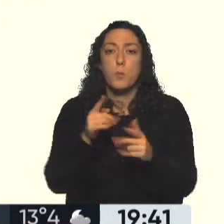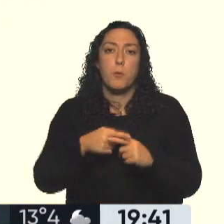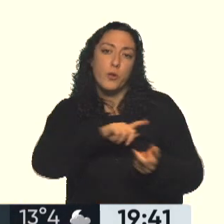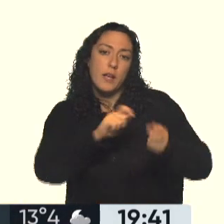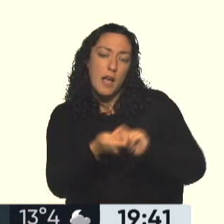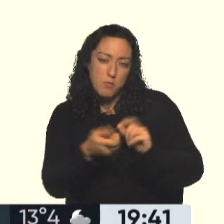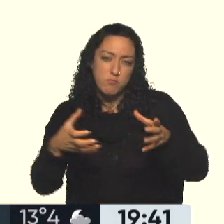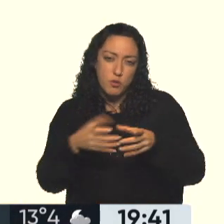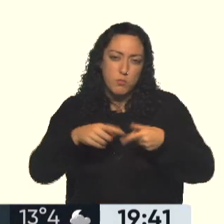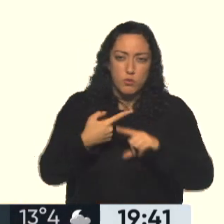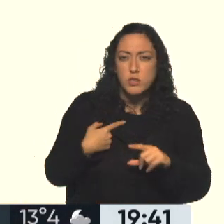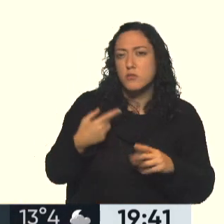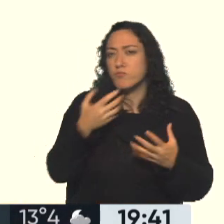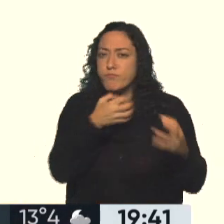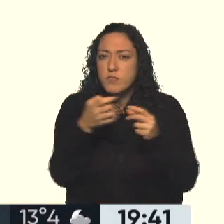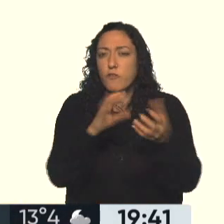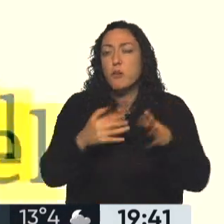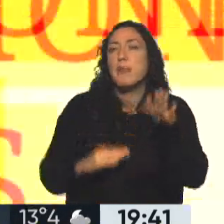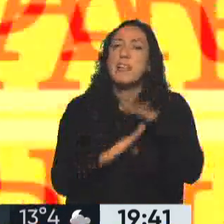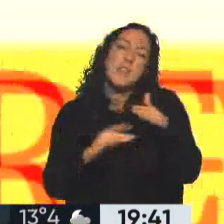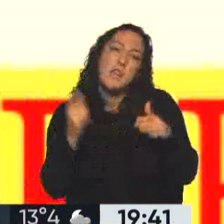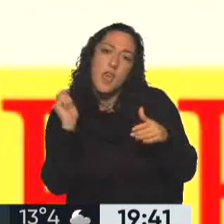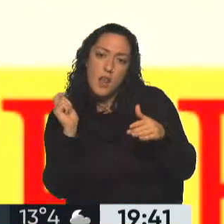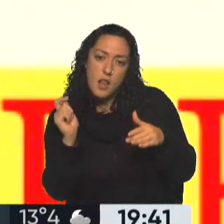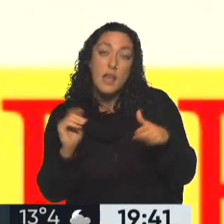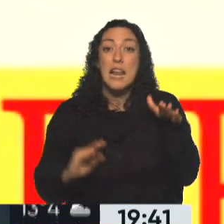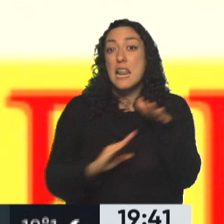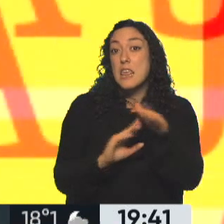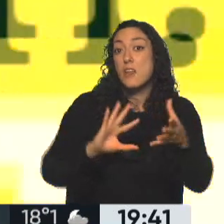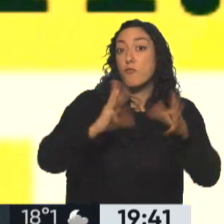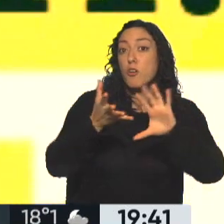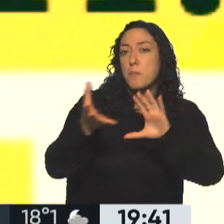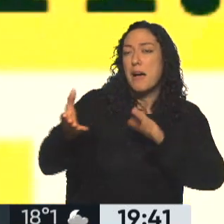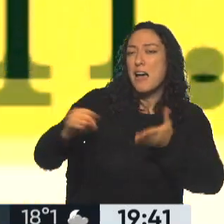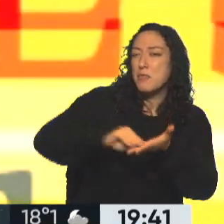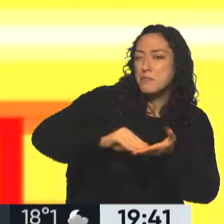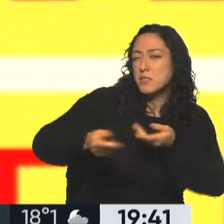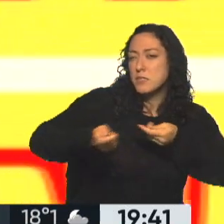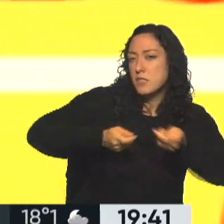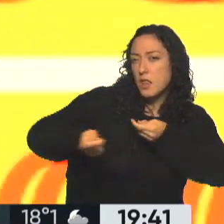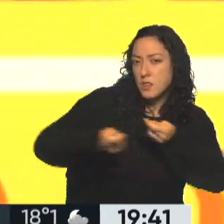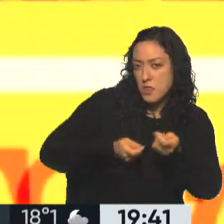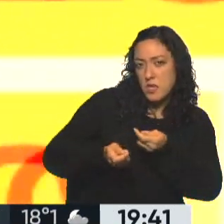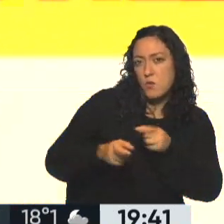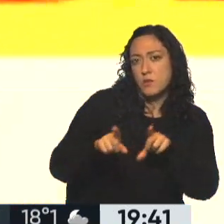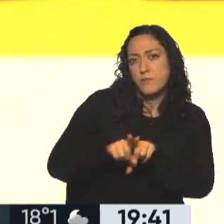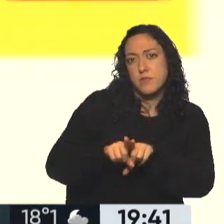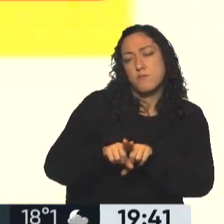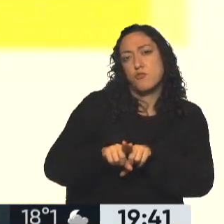¿Qué tipo de liderazgo vos vas a tener? ¿Vas a tener un liderazgo administrativo, como de alguna manera es lo